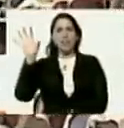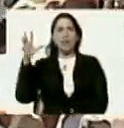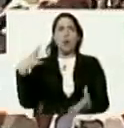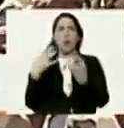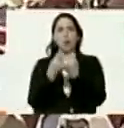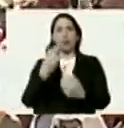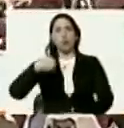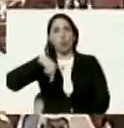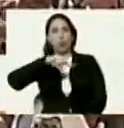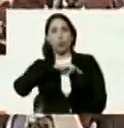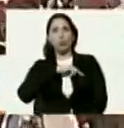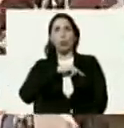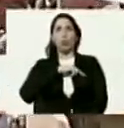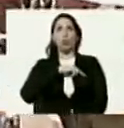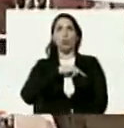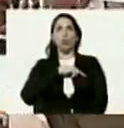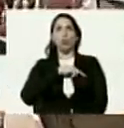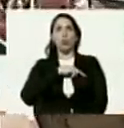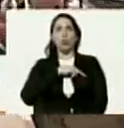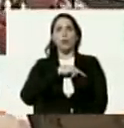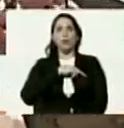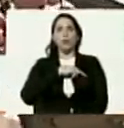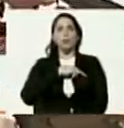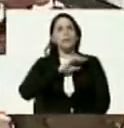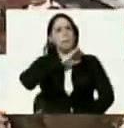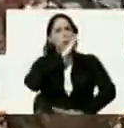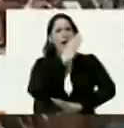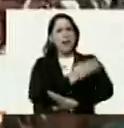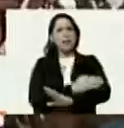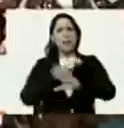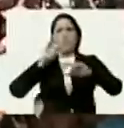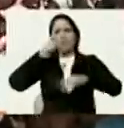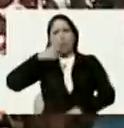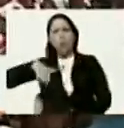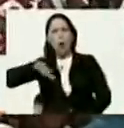nosotros, trayendo la fuerza de los pueblos del mundo.